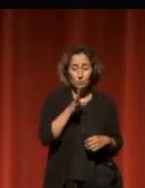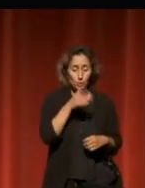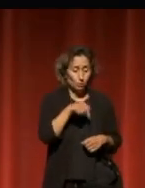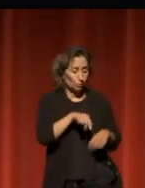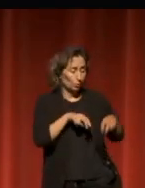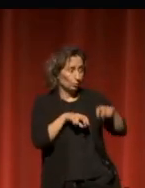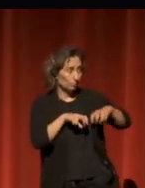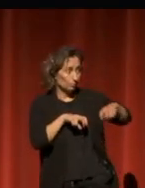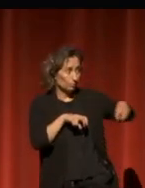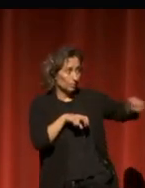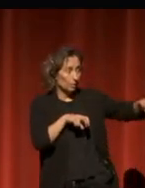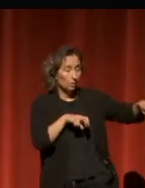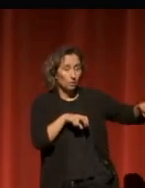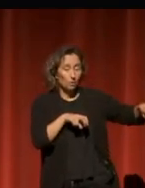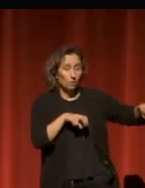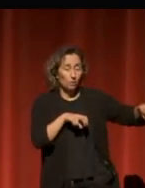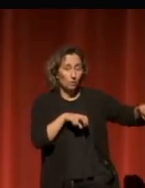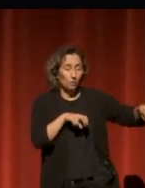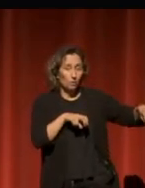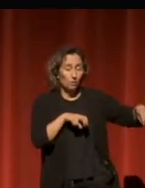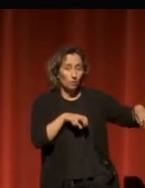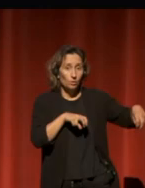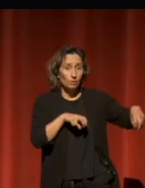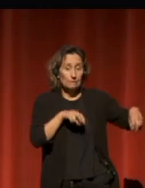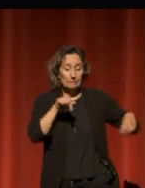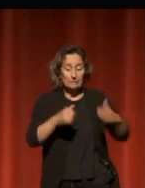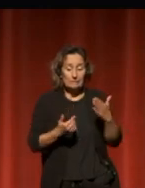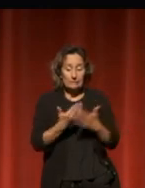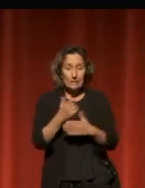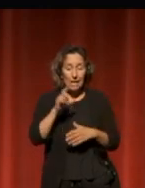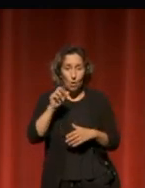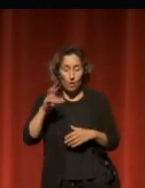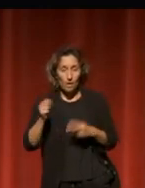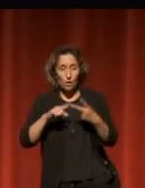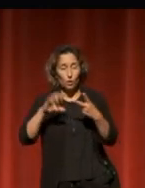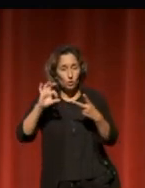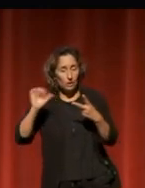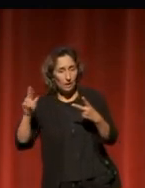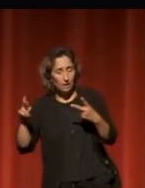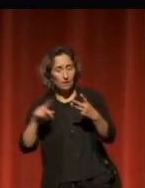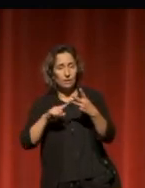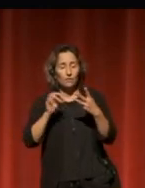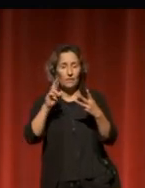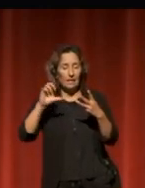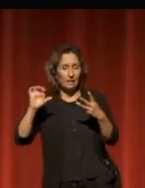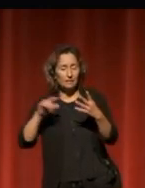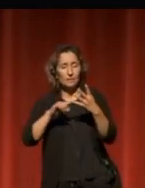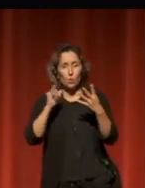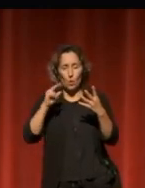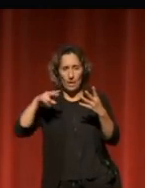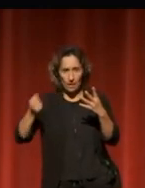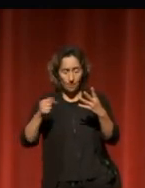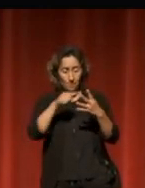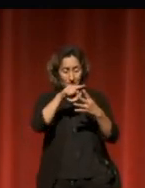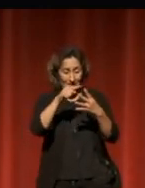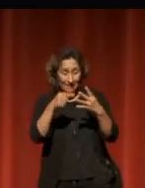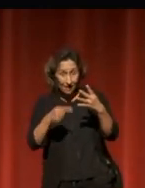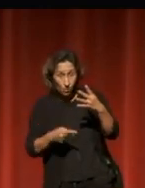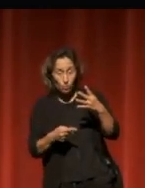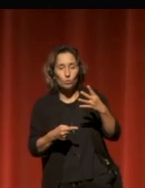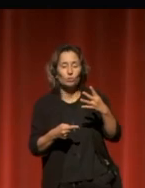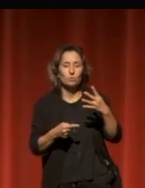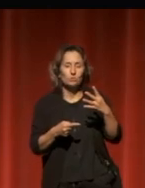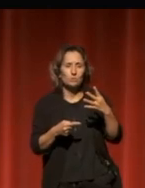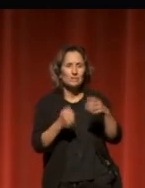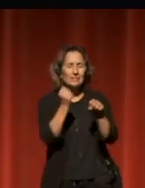aquí acompañándonos en este día Laura, Óscar, Francesc y Juana, cada uno de ellos